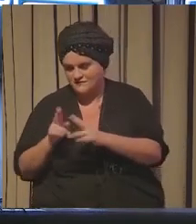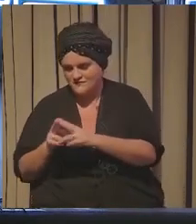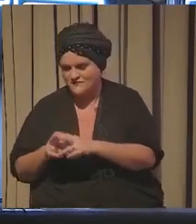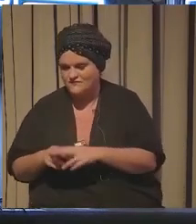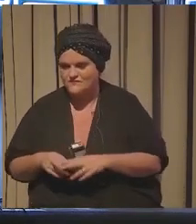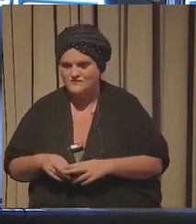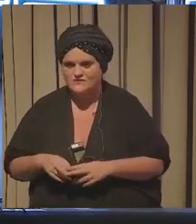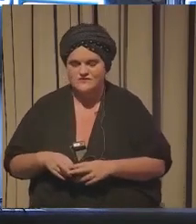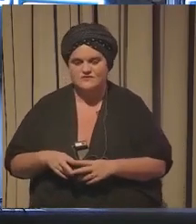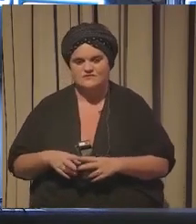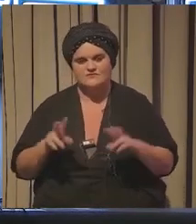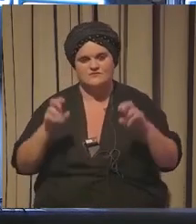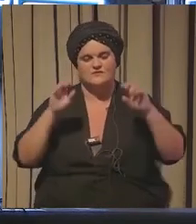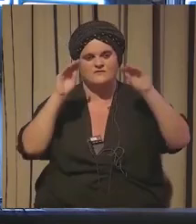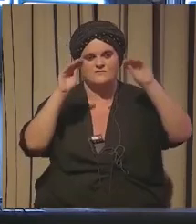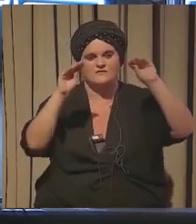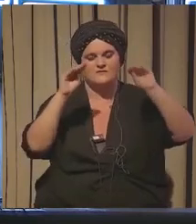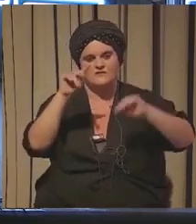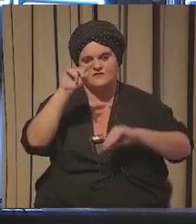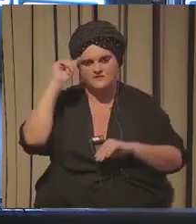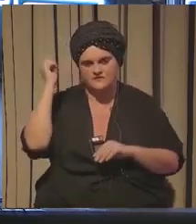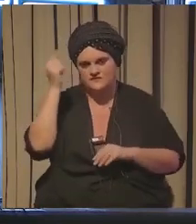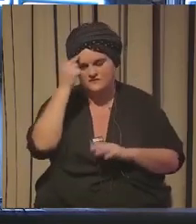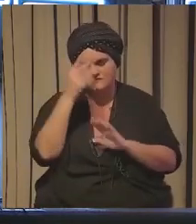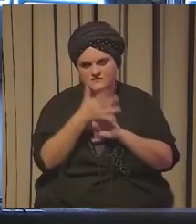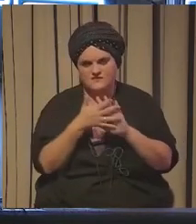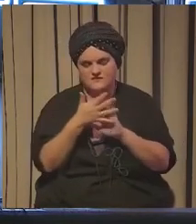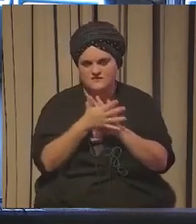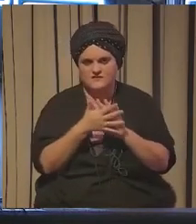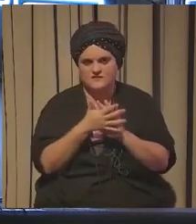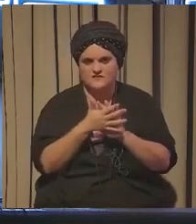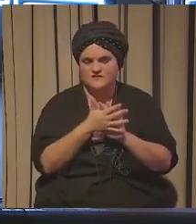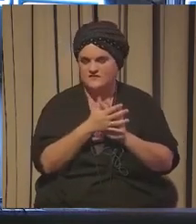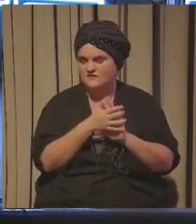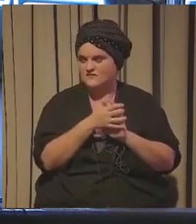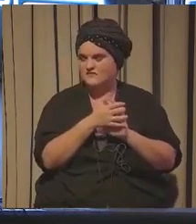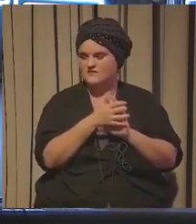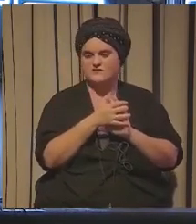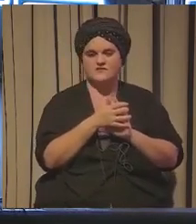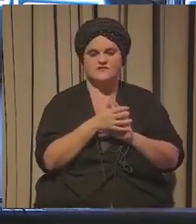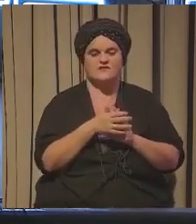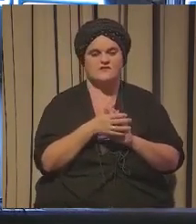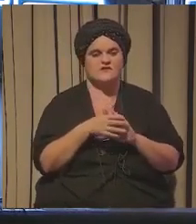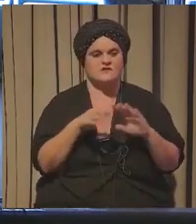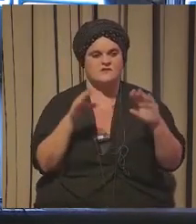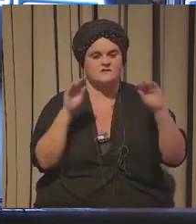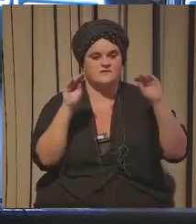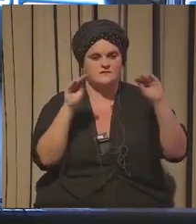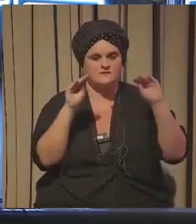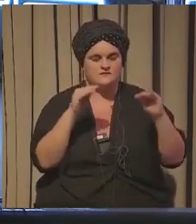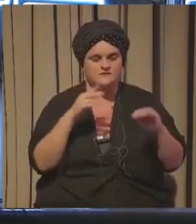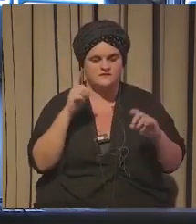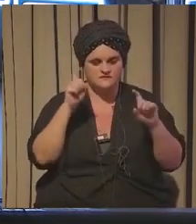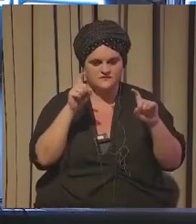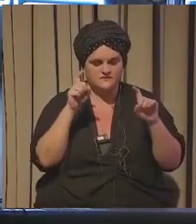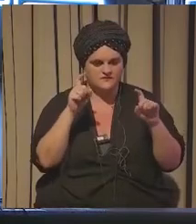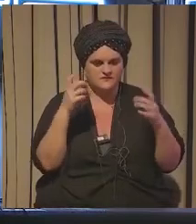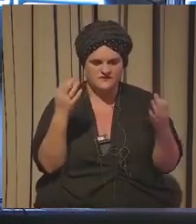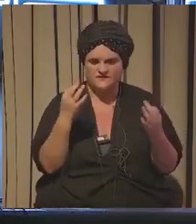la formación de destrezas, de skills. Bueno, ¿qué tipo de formación tenemos que darles a nuestros